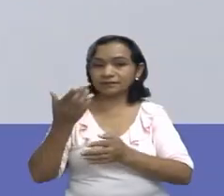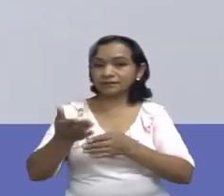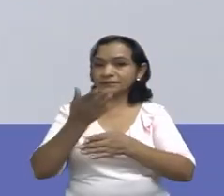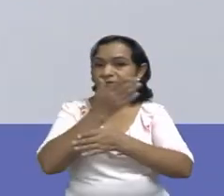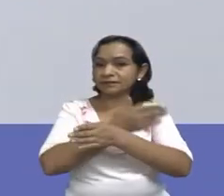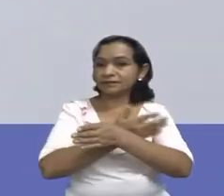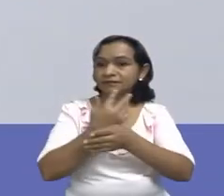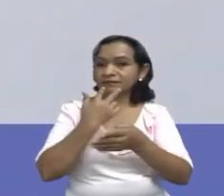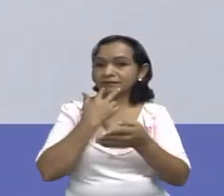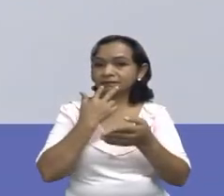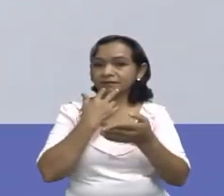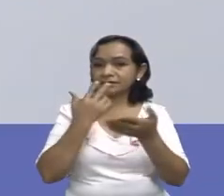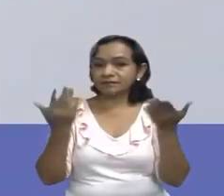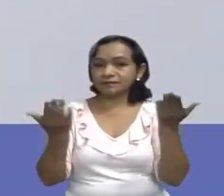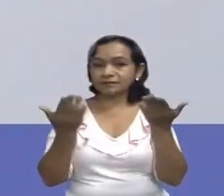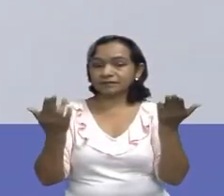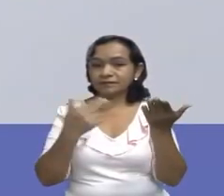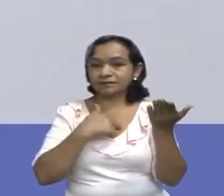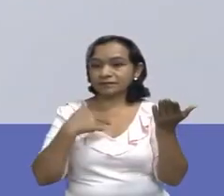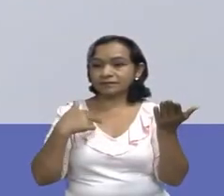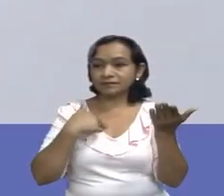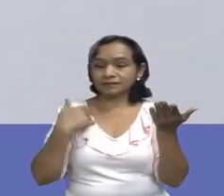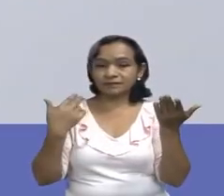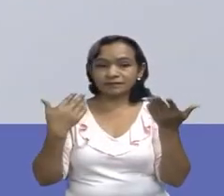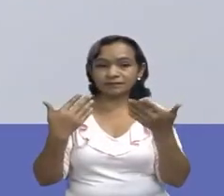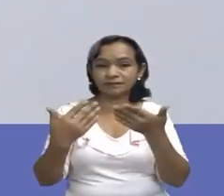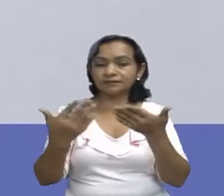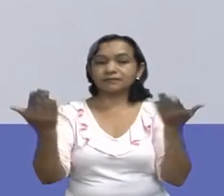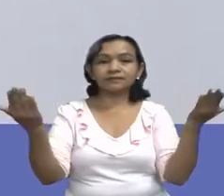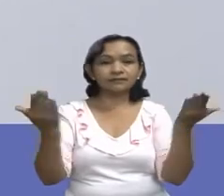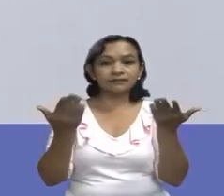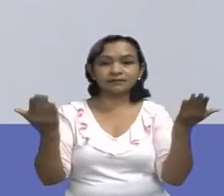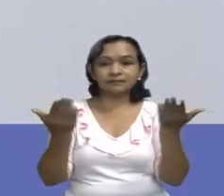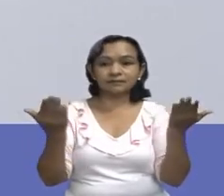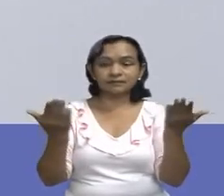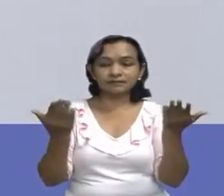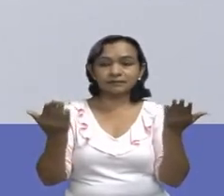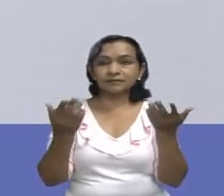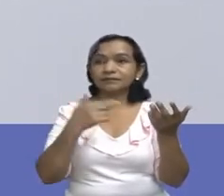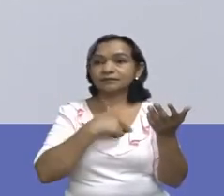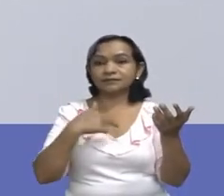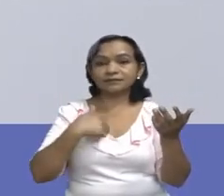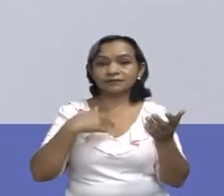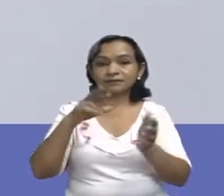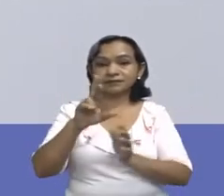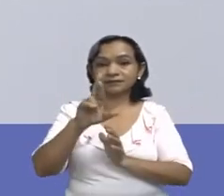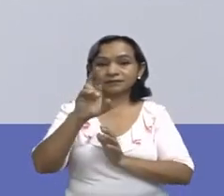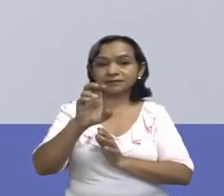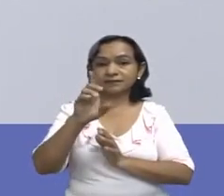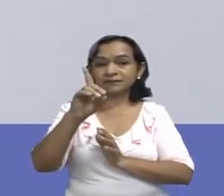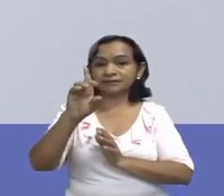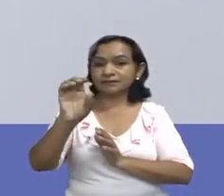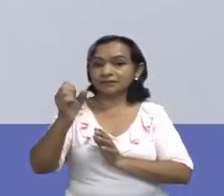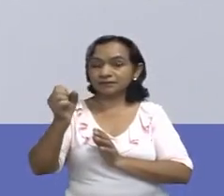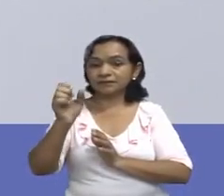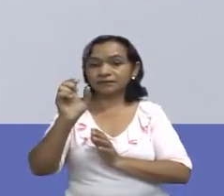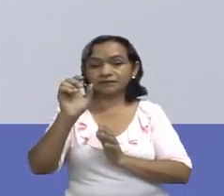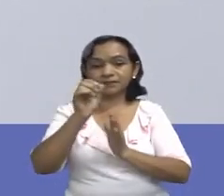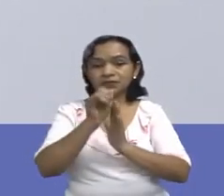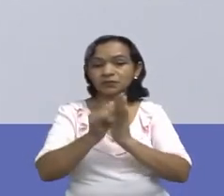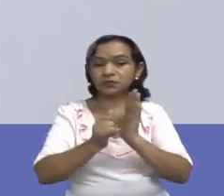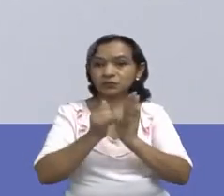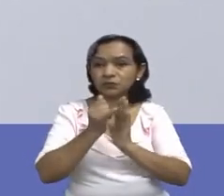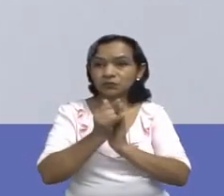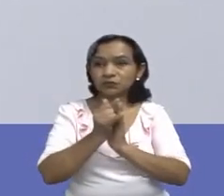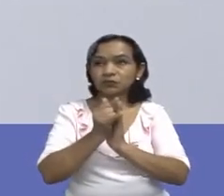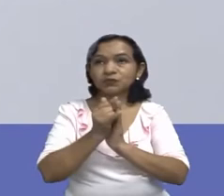ni documentales, ni noticias, ni spot para transmitirlo en las redes. Empezamos con YouTube,